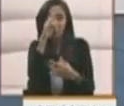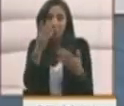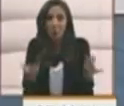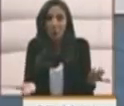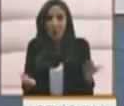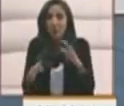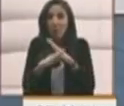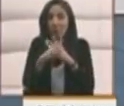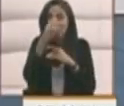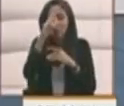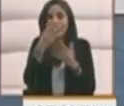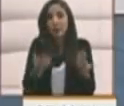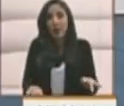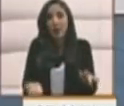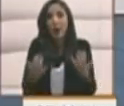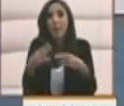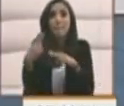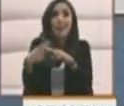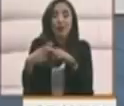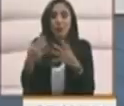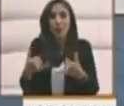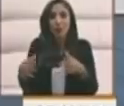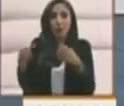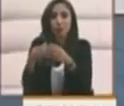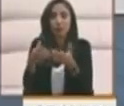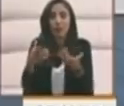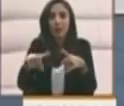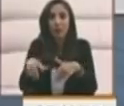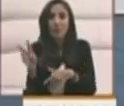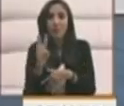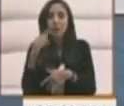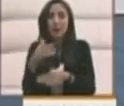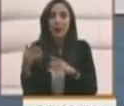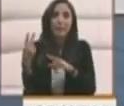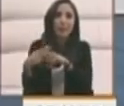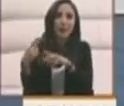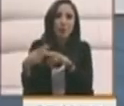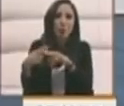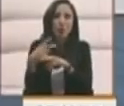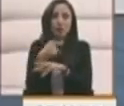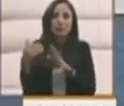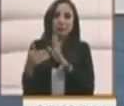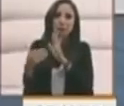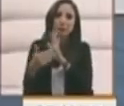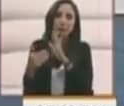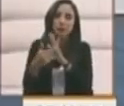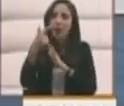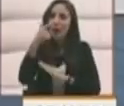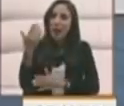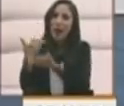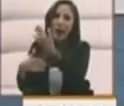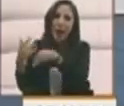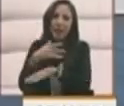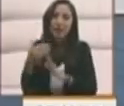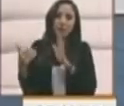los peligros que acechan a la República Bolivariana de Venezuela, las acciones que han de